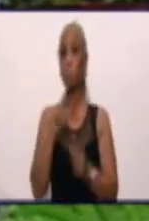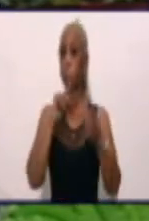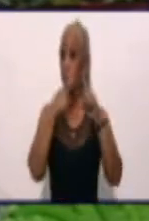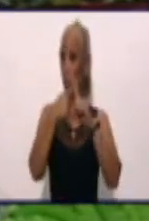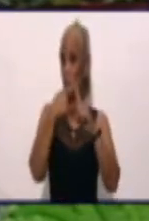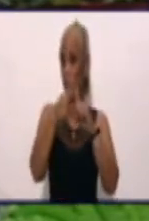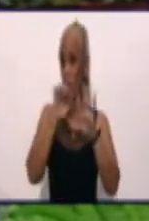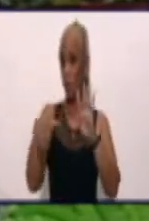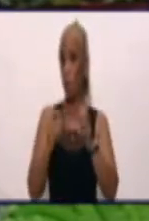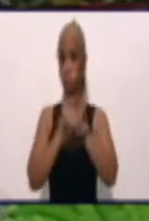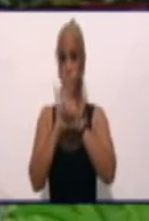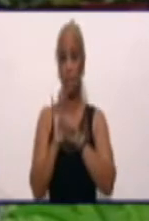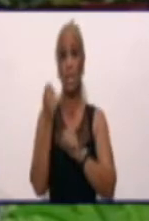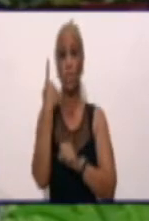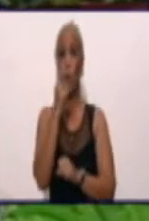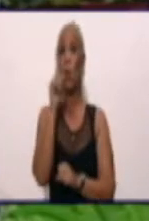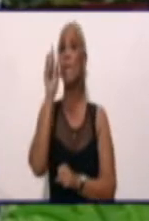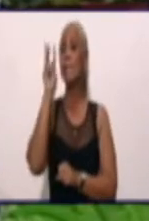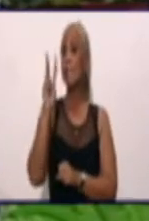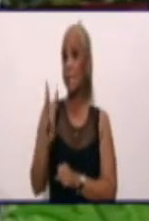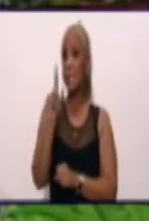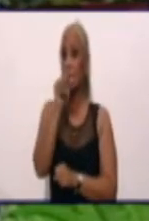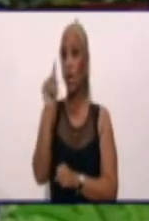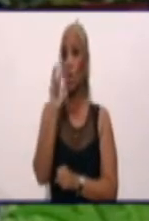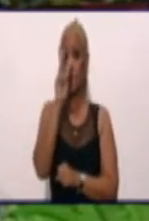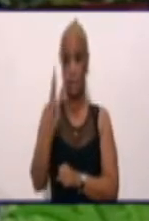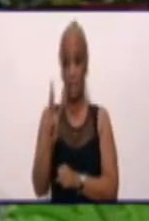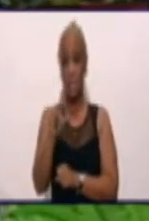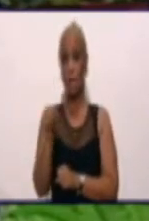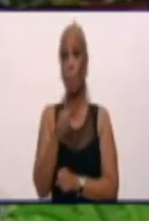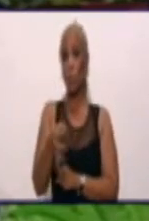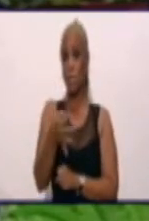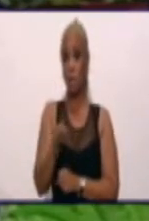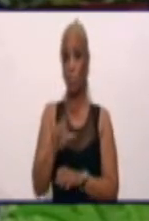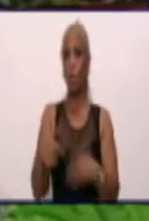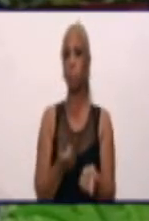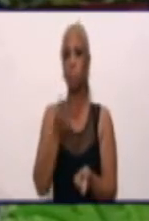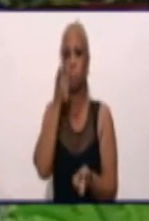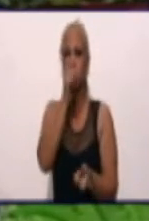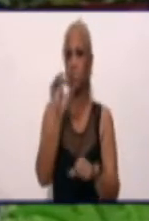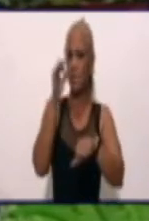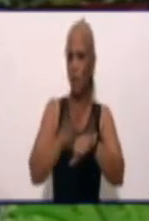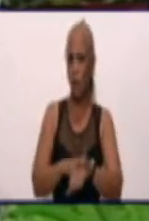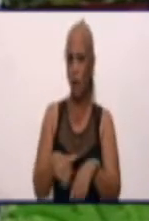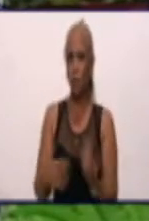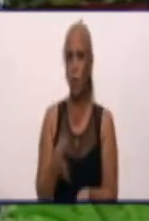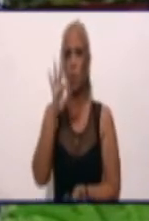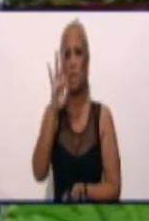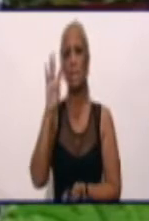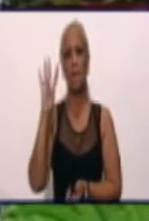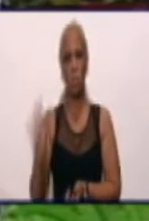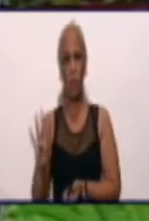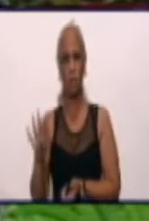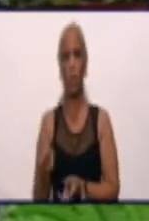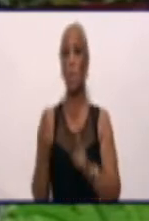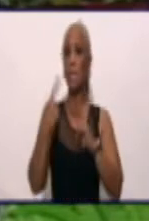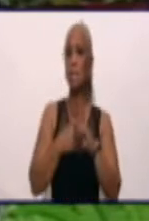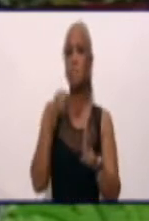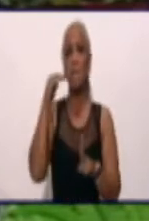de los 13 municipios y llama la atención Río Cauto con 84 casos y Manzanillo con